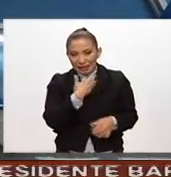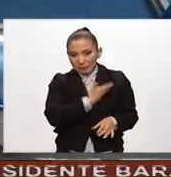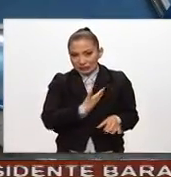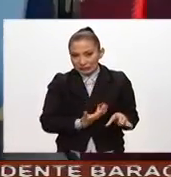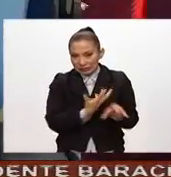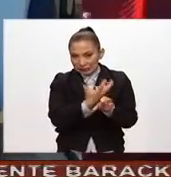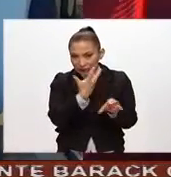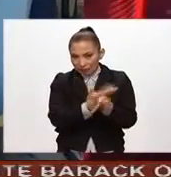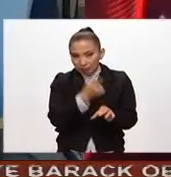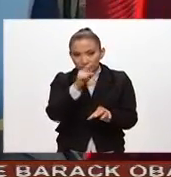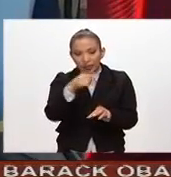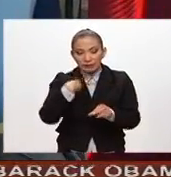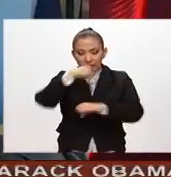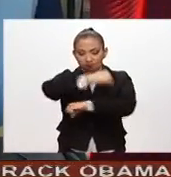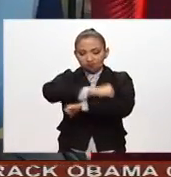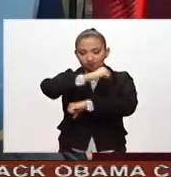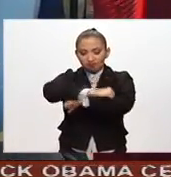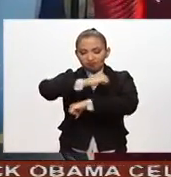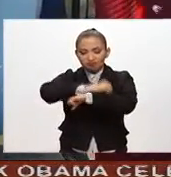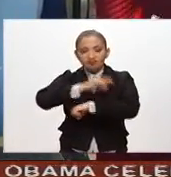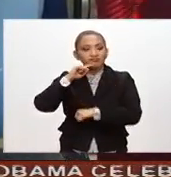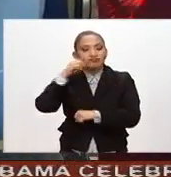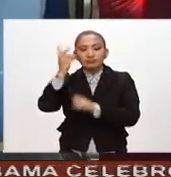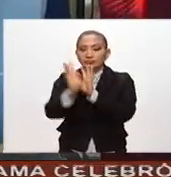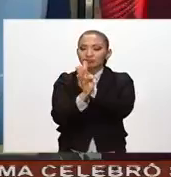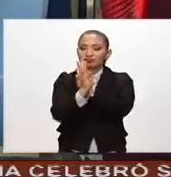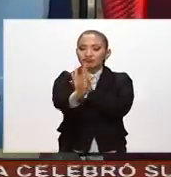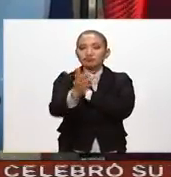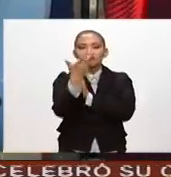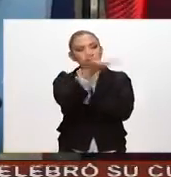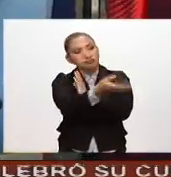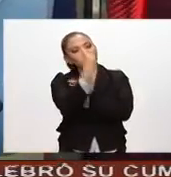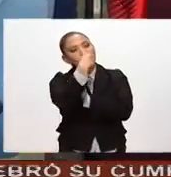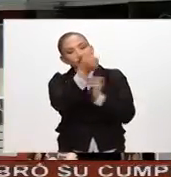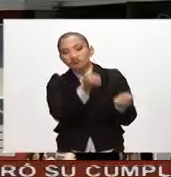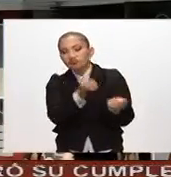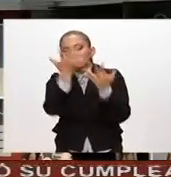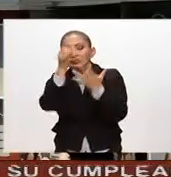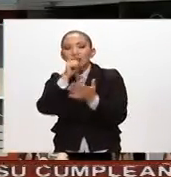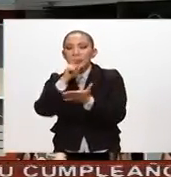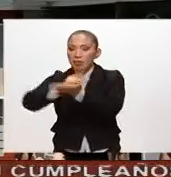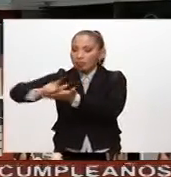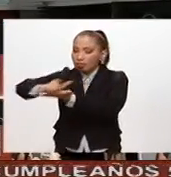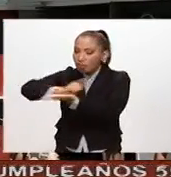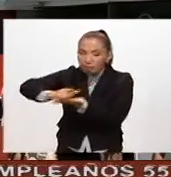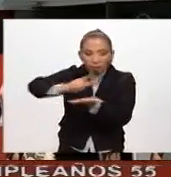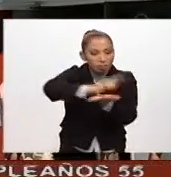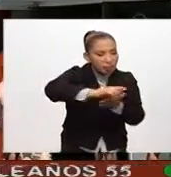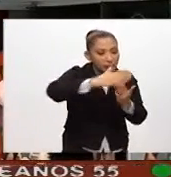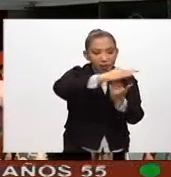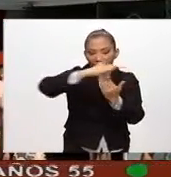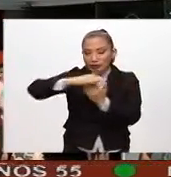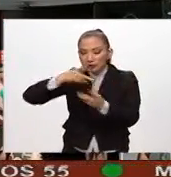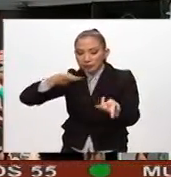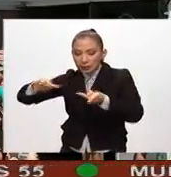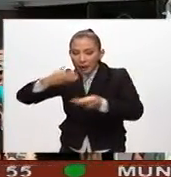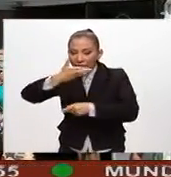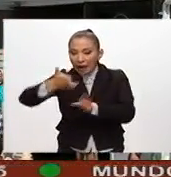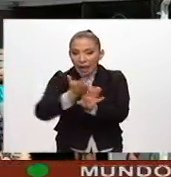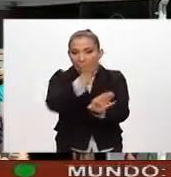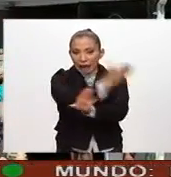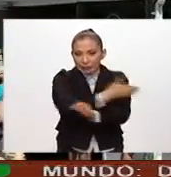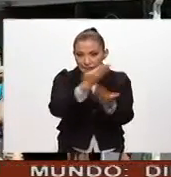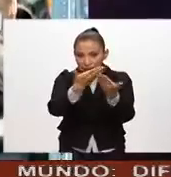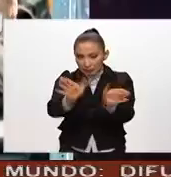se ha encargado de la ventanilla, donde los clientes piden comida para llevar, además de limpiar mesas y preparar el restaurante antes